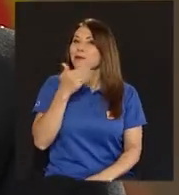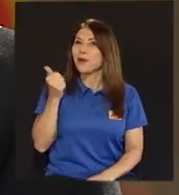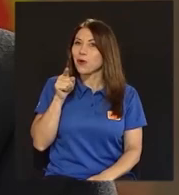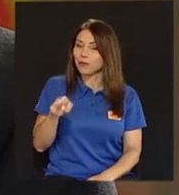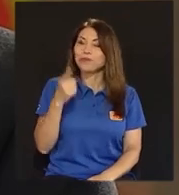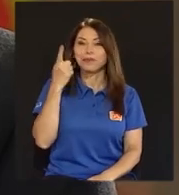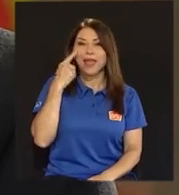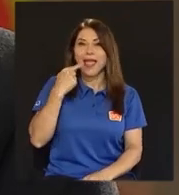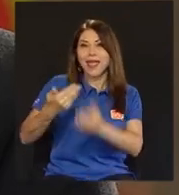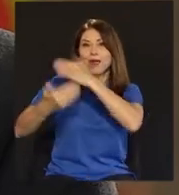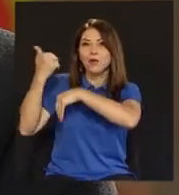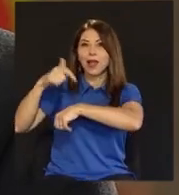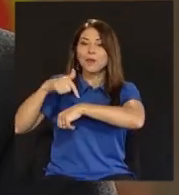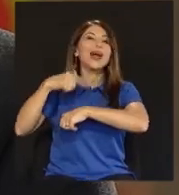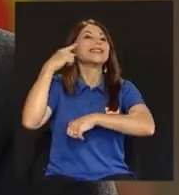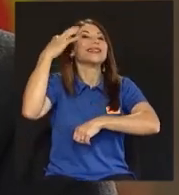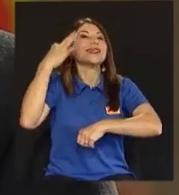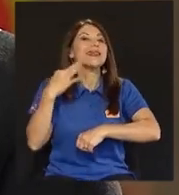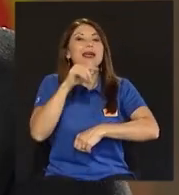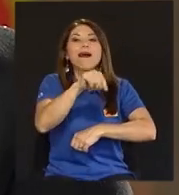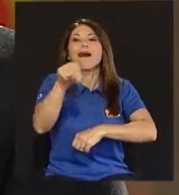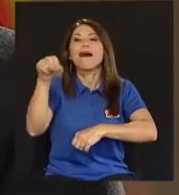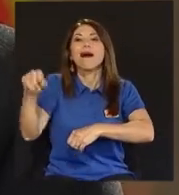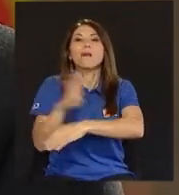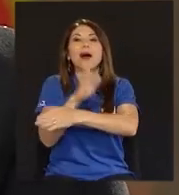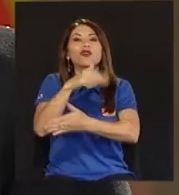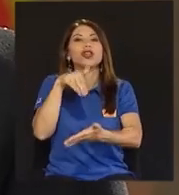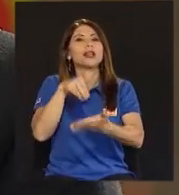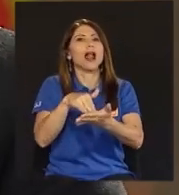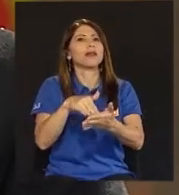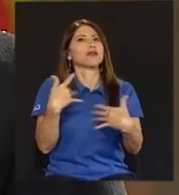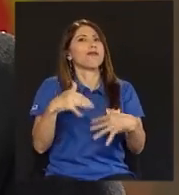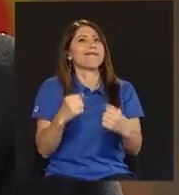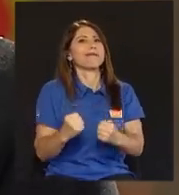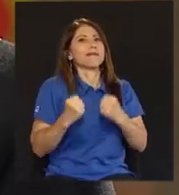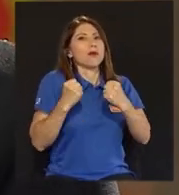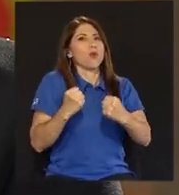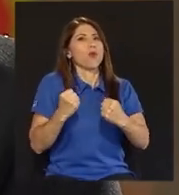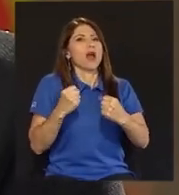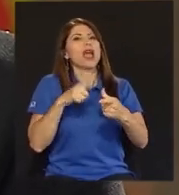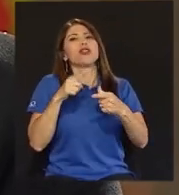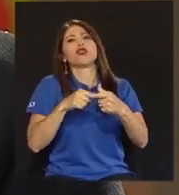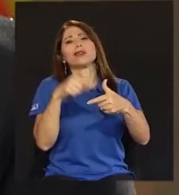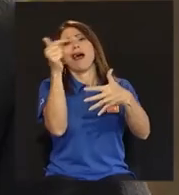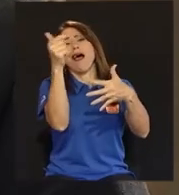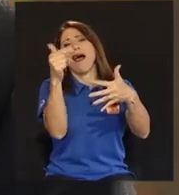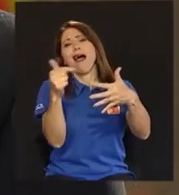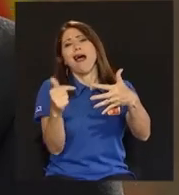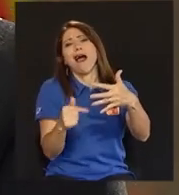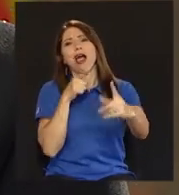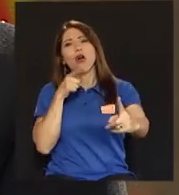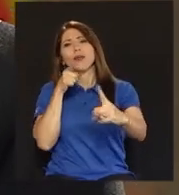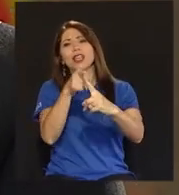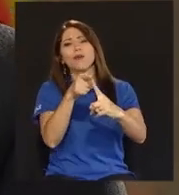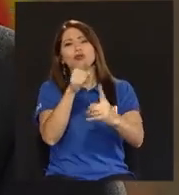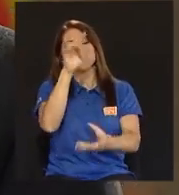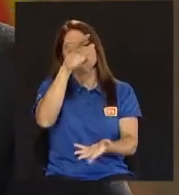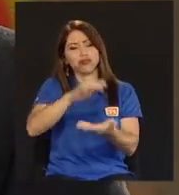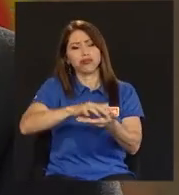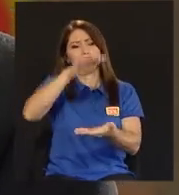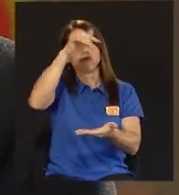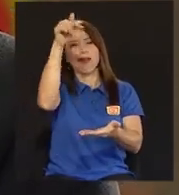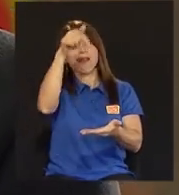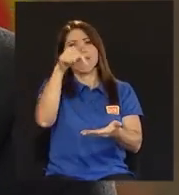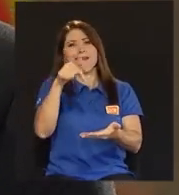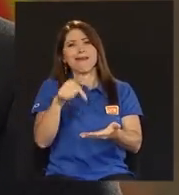época se pensaba que los bancos centrales eran todopoderosos y se le asignaban una gran cantidad de objetivos. Y entre los objetivos uno